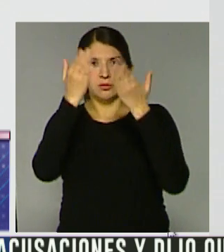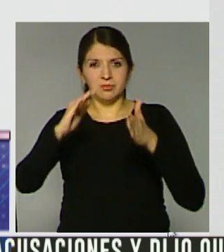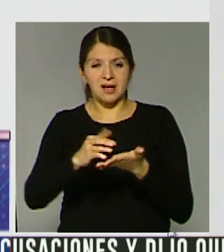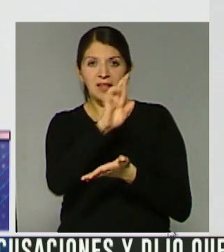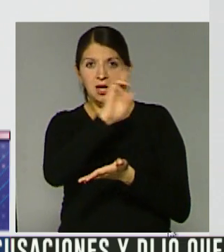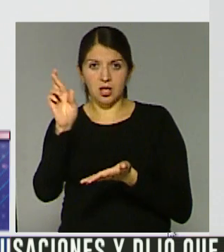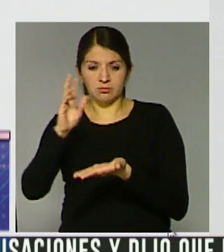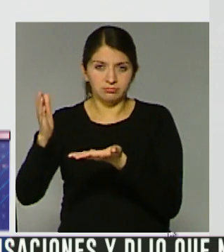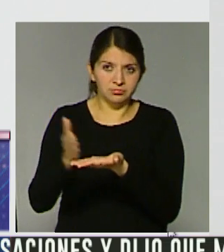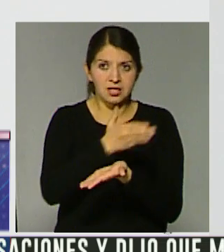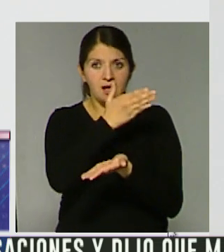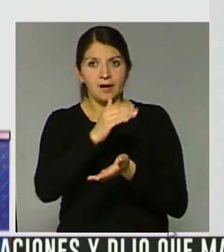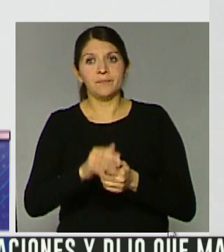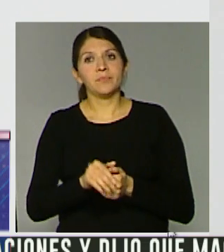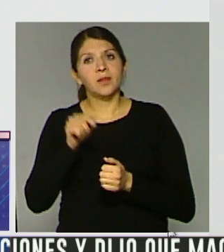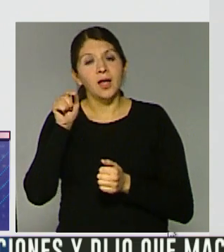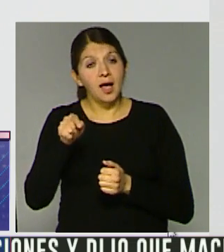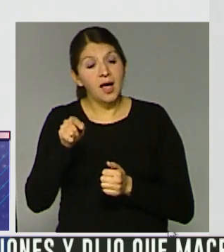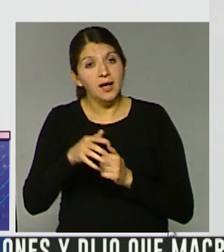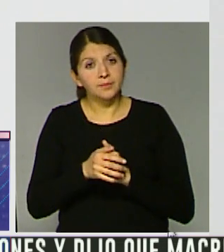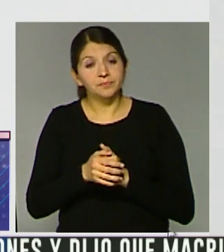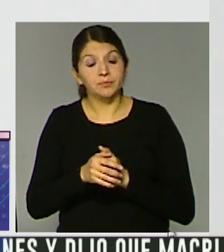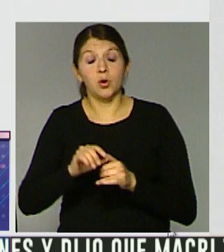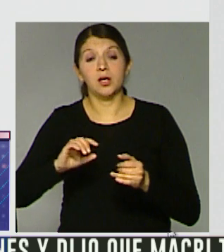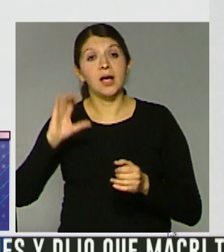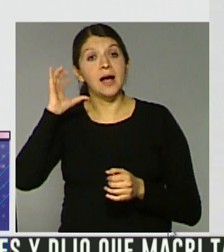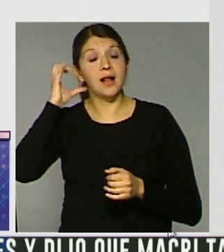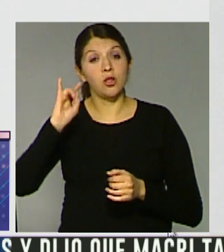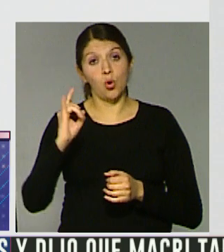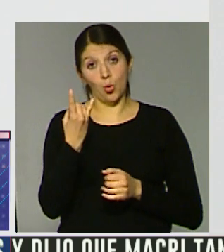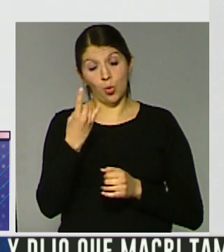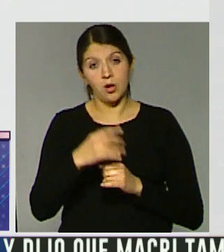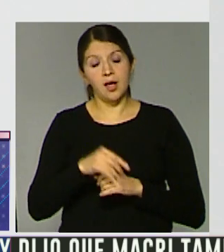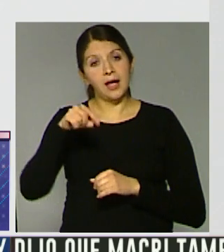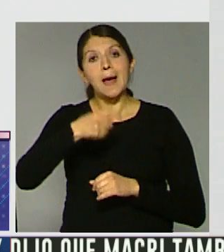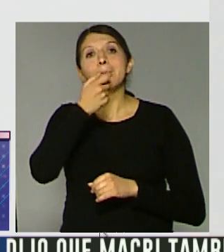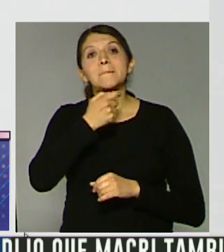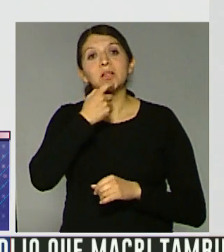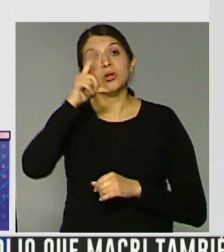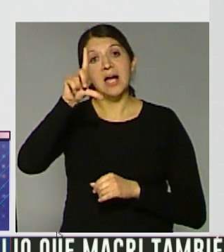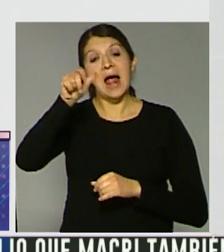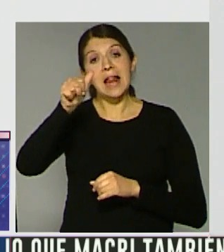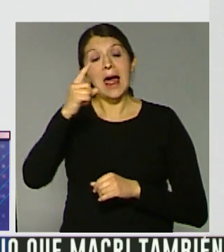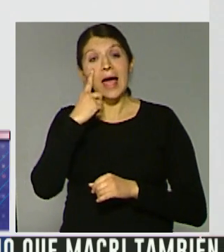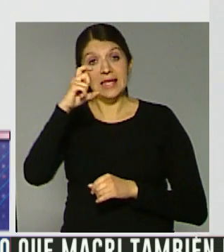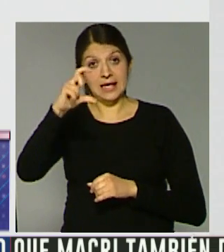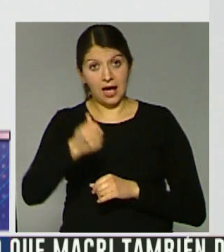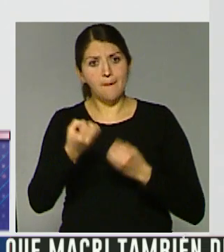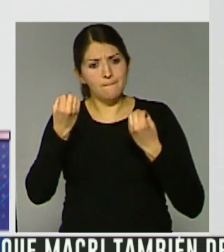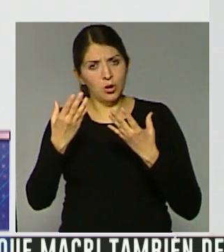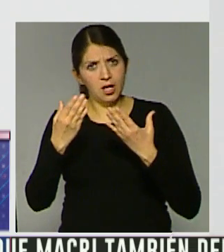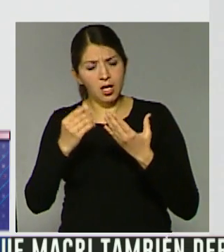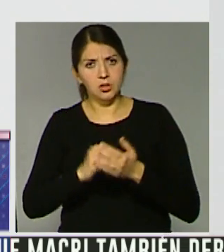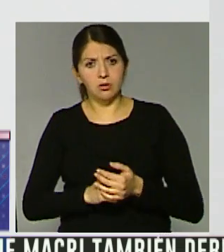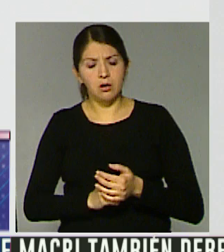Y ahí el historiador Federico Mare dijo en Radio U que Mendoza es laica y que por eso no debería haber